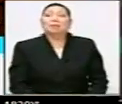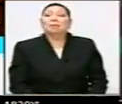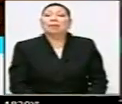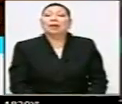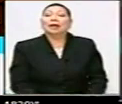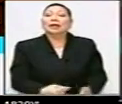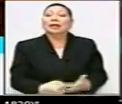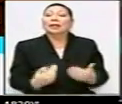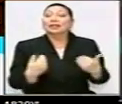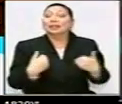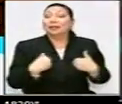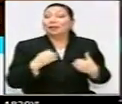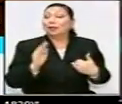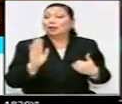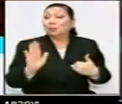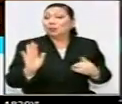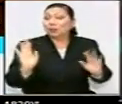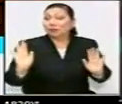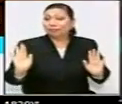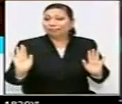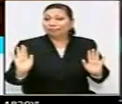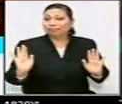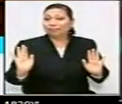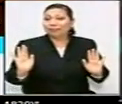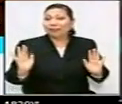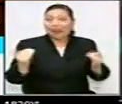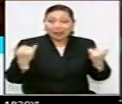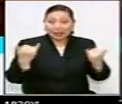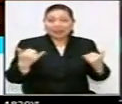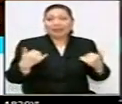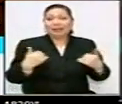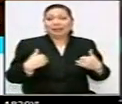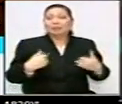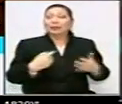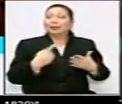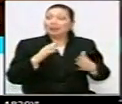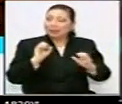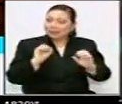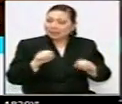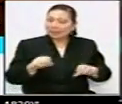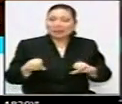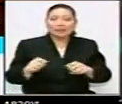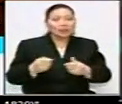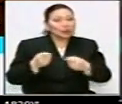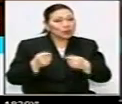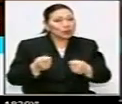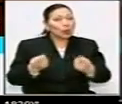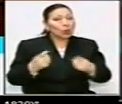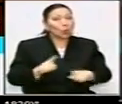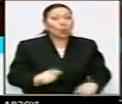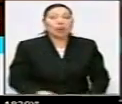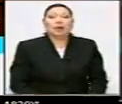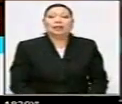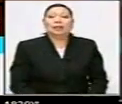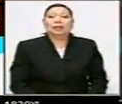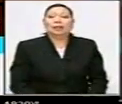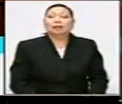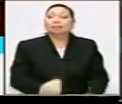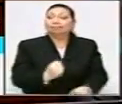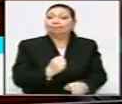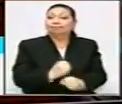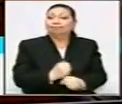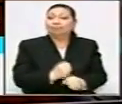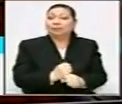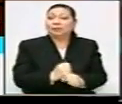es lo que le corresponde. Entonces, acá lo que tenemos que exigir, señor presidente, es que cuando se está